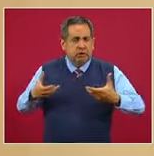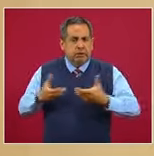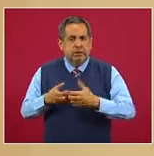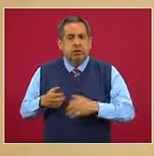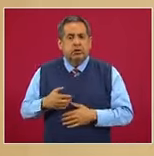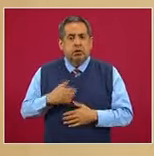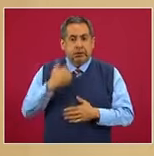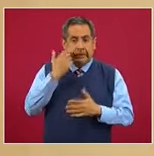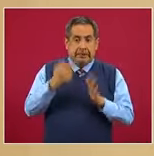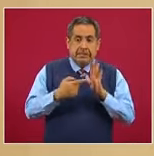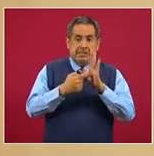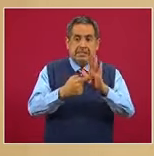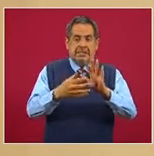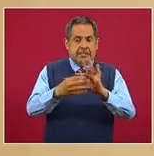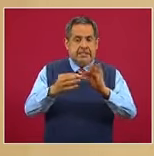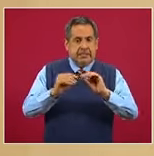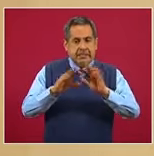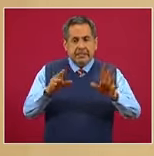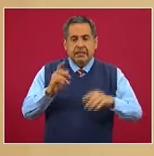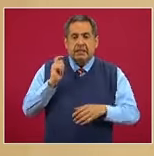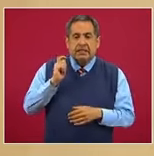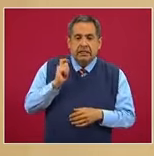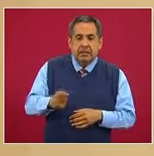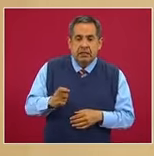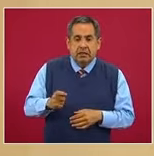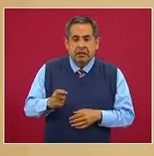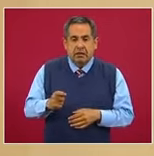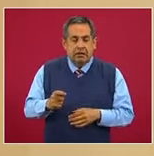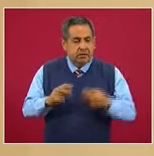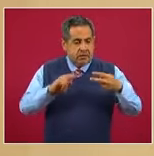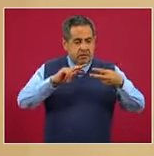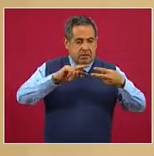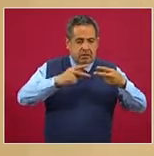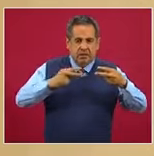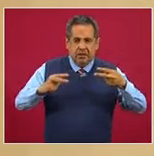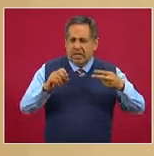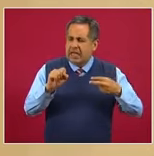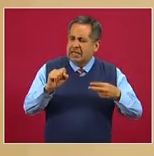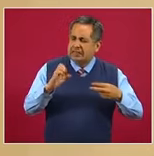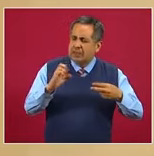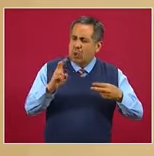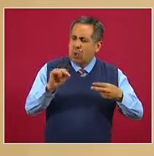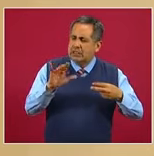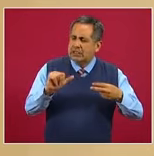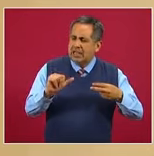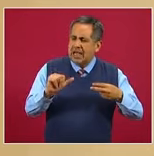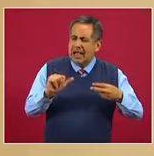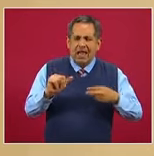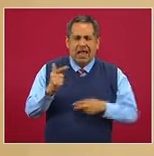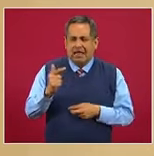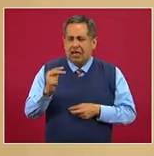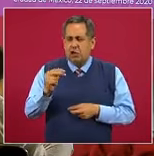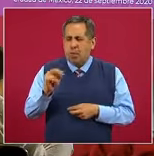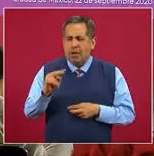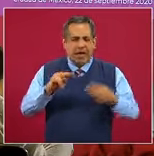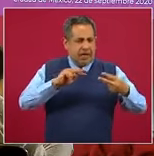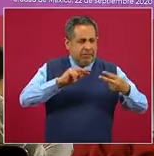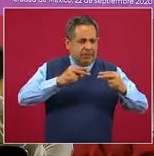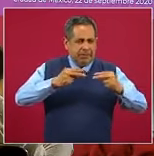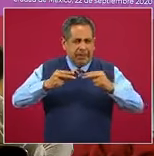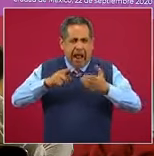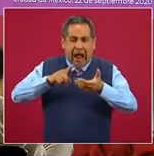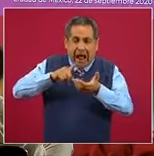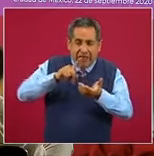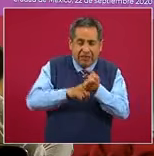Quisiera presentar una serie de datos que tienen que ver con secuenciación genética, secuenciación en este caso genómica, del virus SARS-CoV-2, que